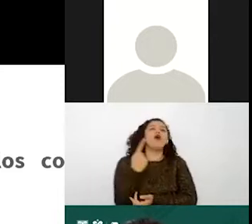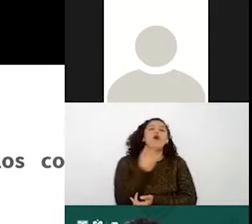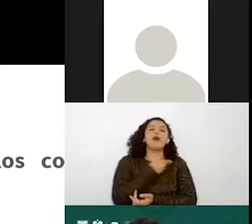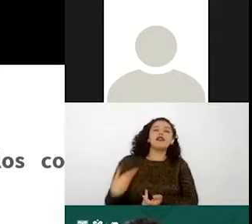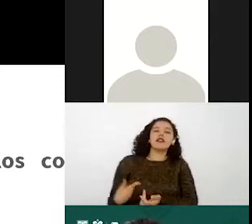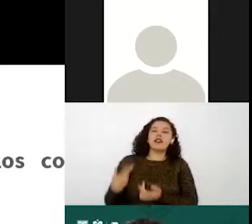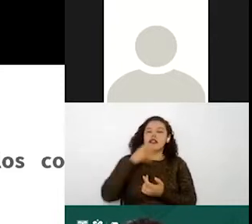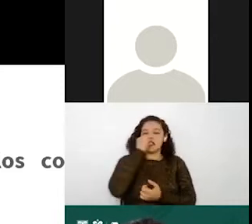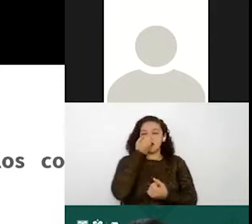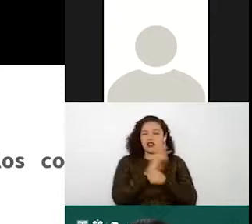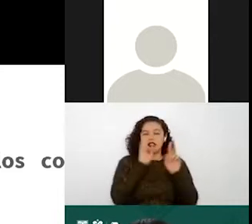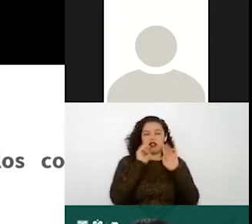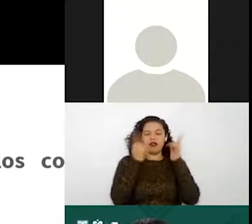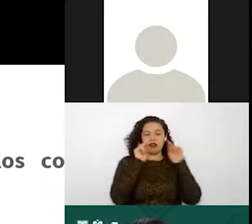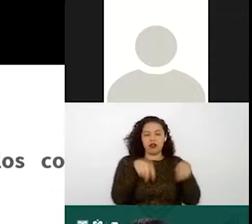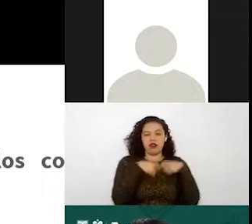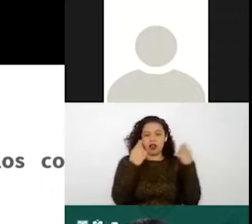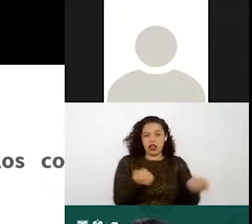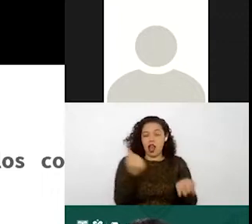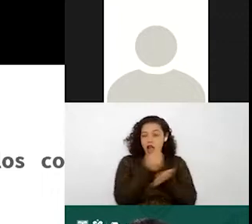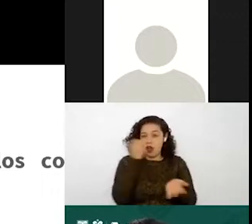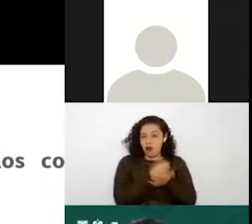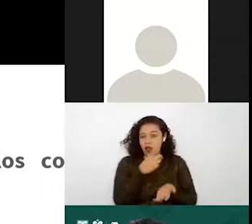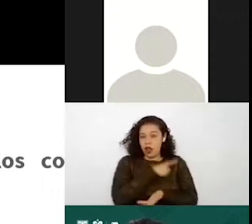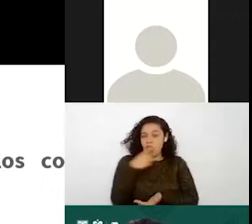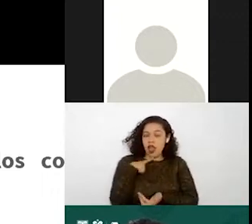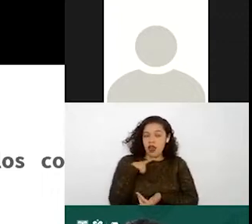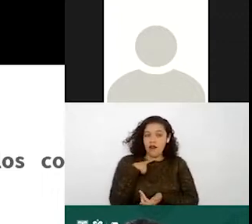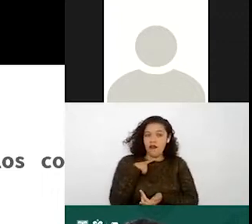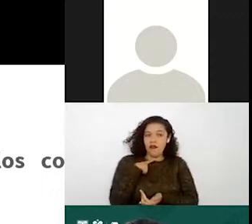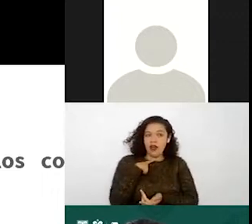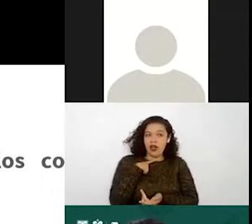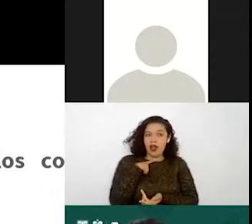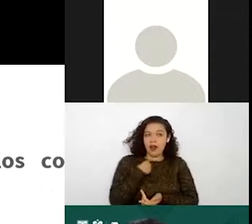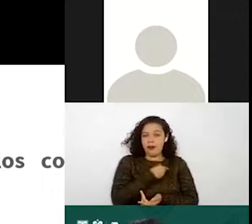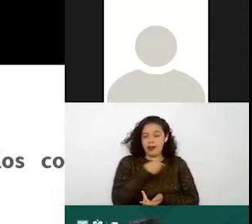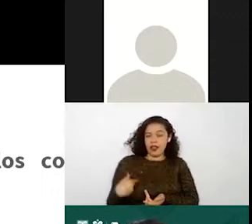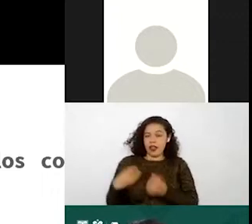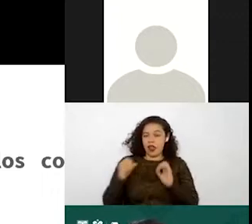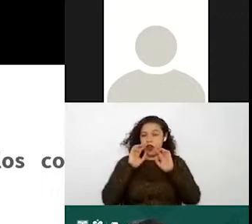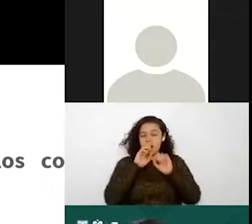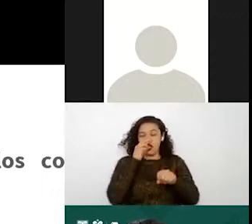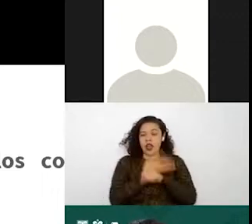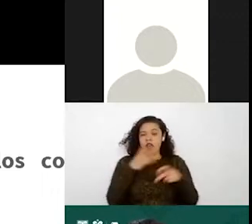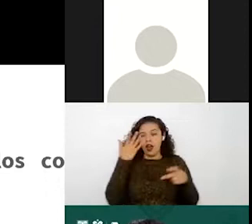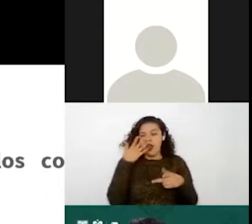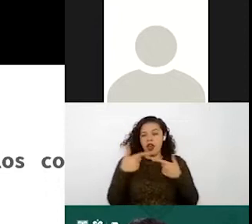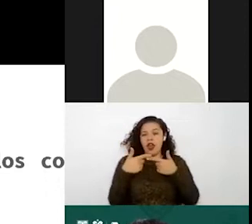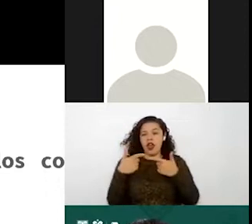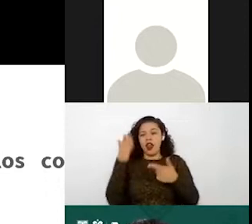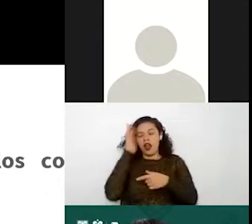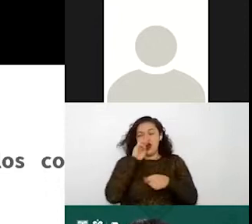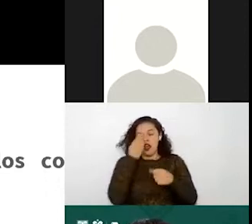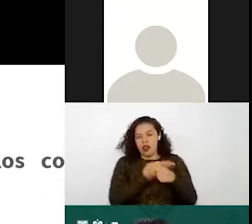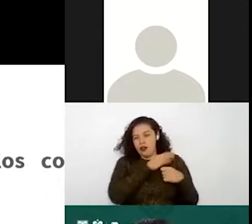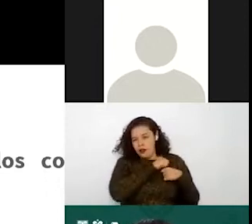secretario de la sesión que no precisamente debe de ser el presidente o Secretario del patronato puede